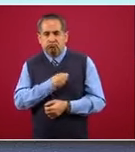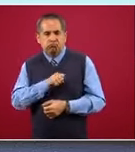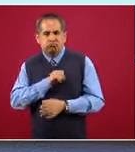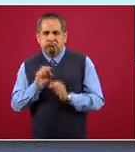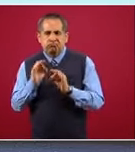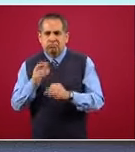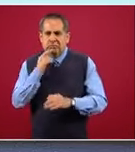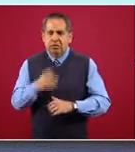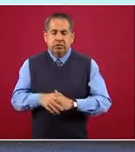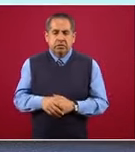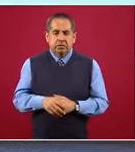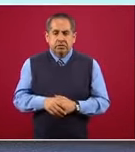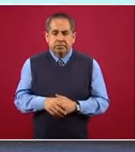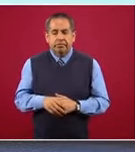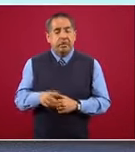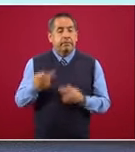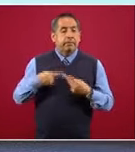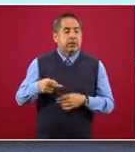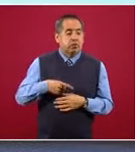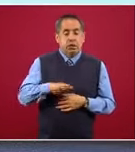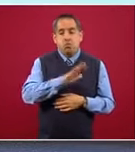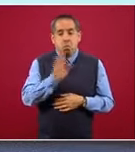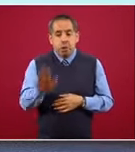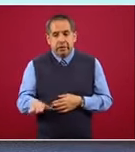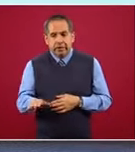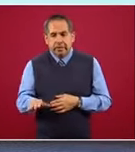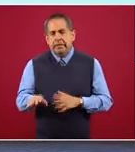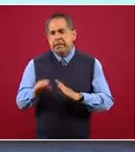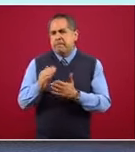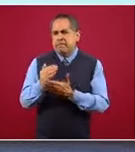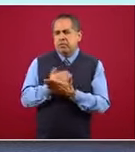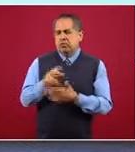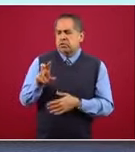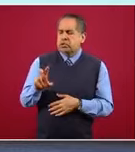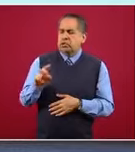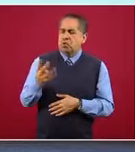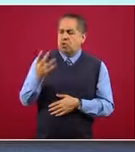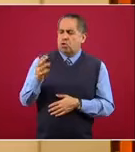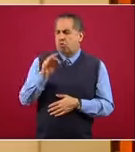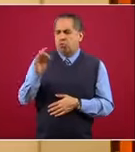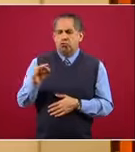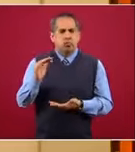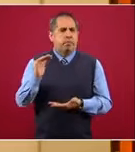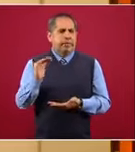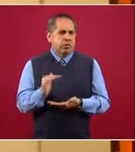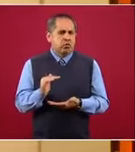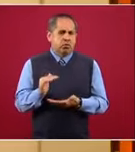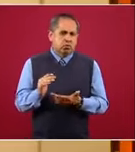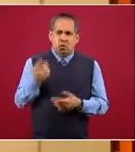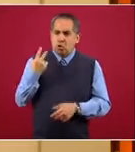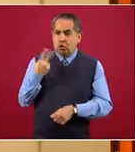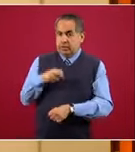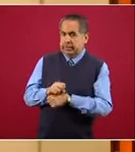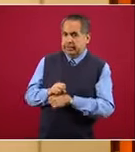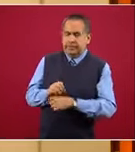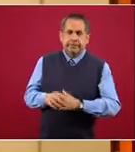confirmados. Menos 34% la disminución de las defunciones en las últimas 2